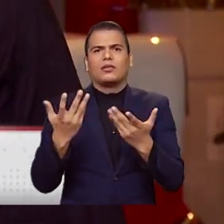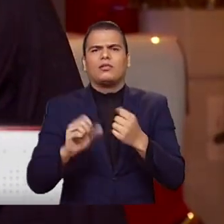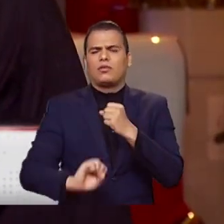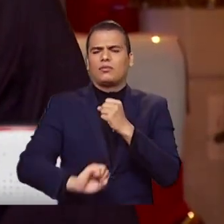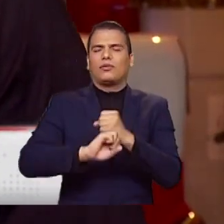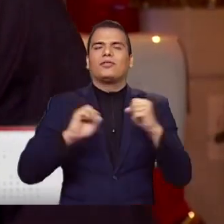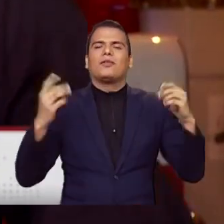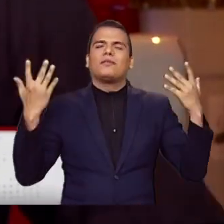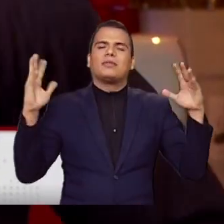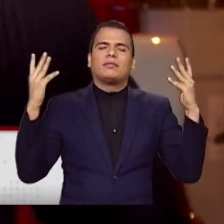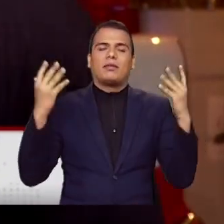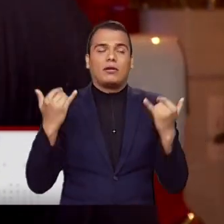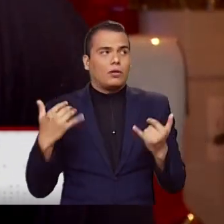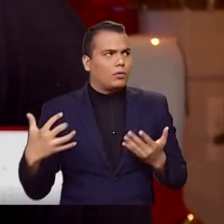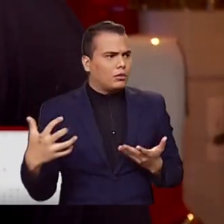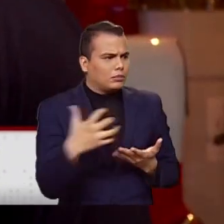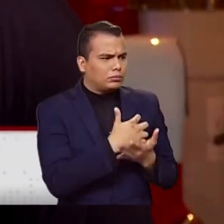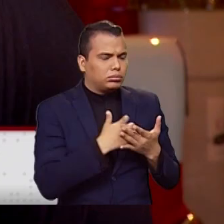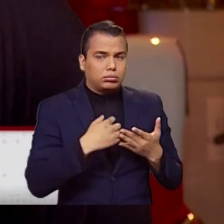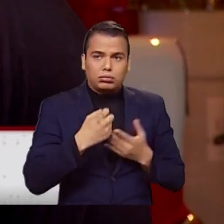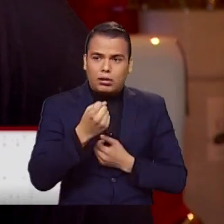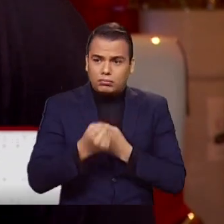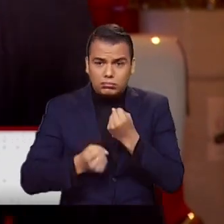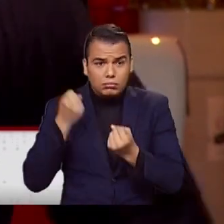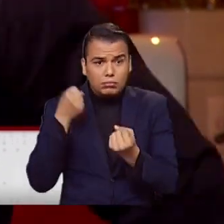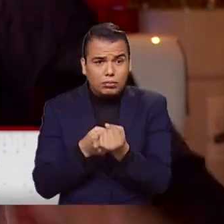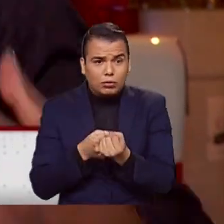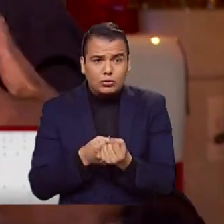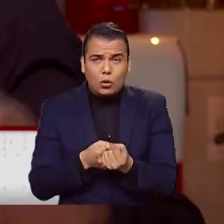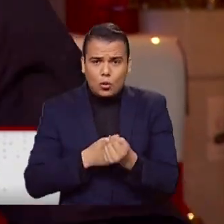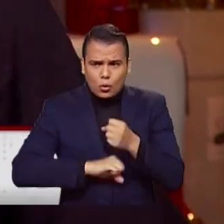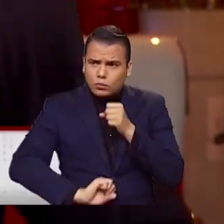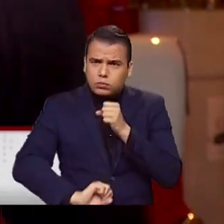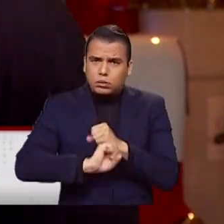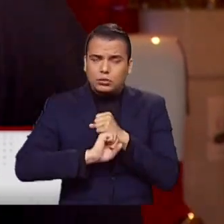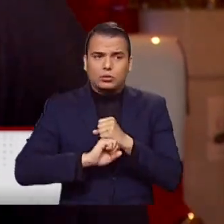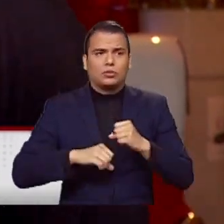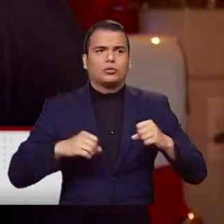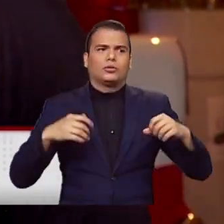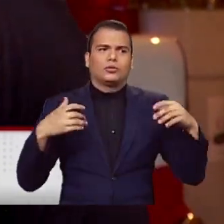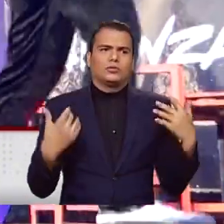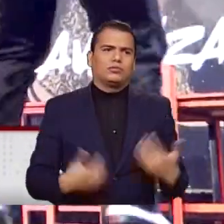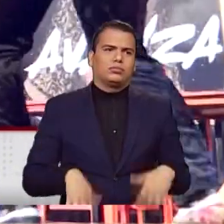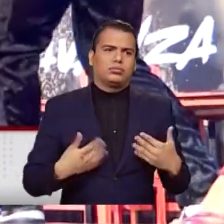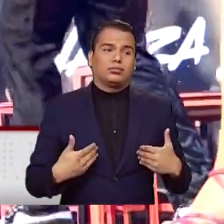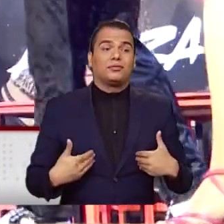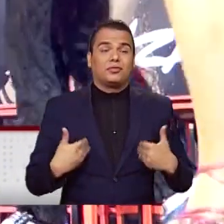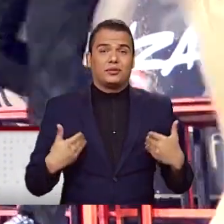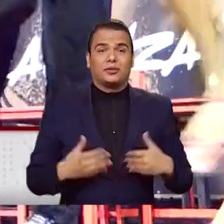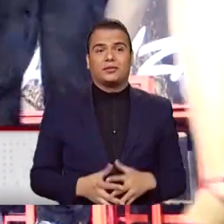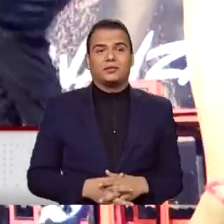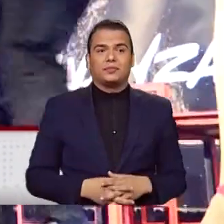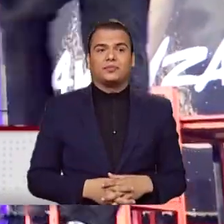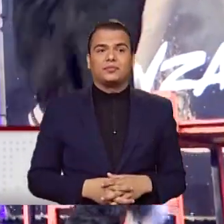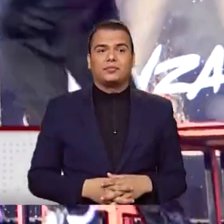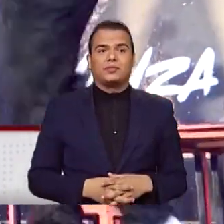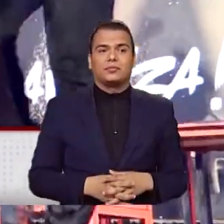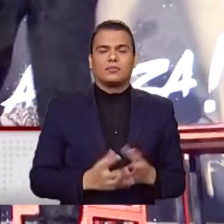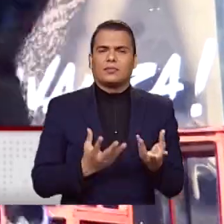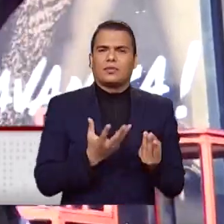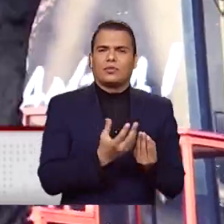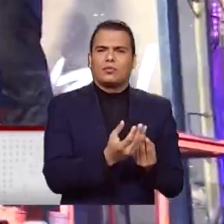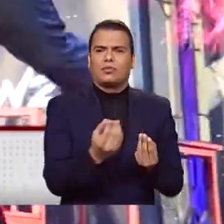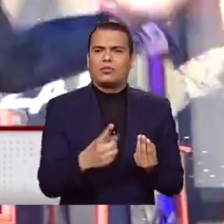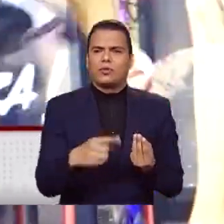y era genial. Ahorita es increíble porque la gente está respondiendo a nuestro llamado, a nuestro auxilio. Casi 30 de las